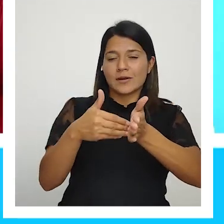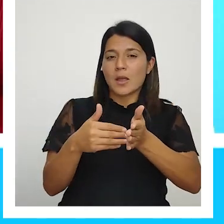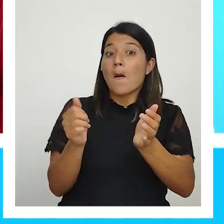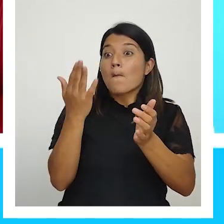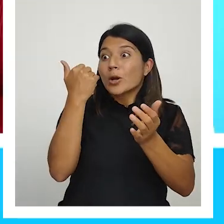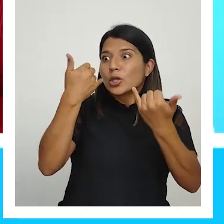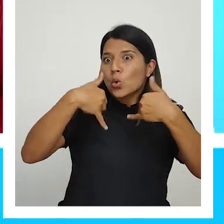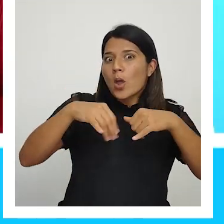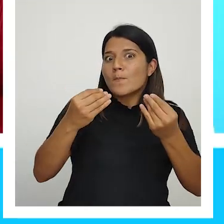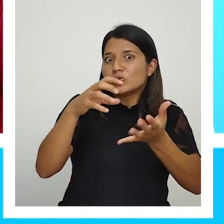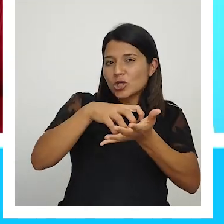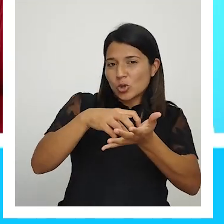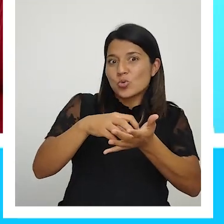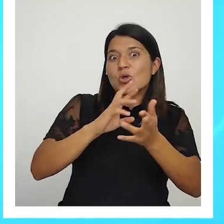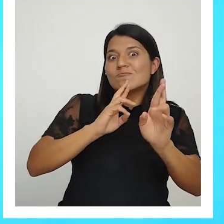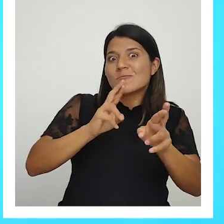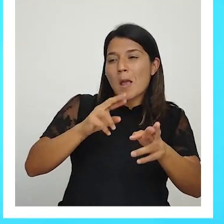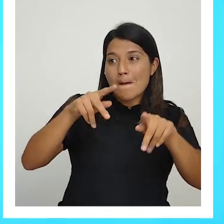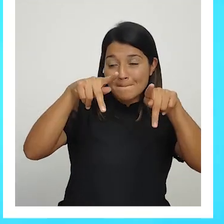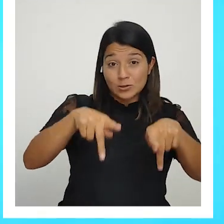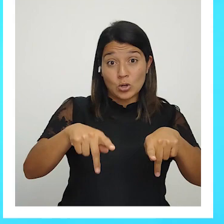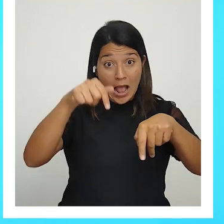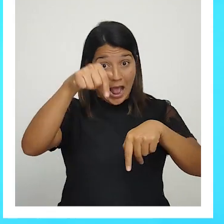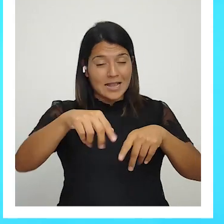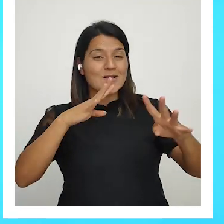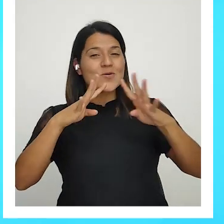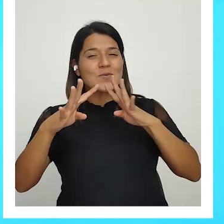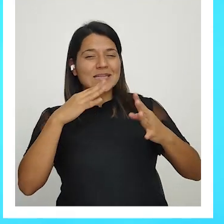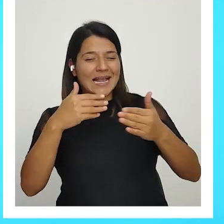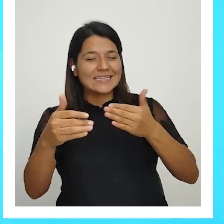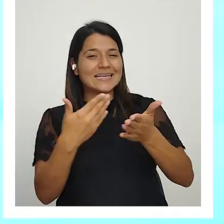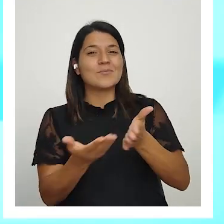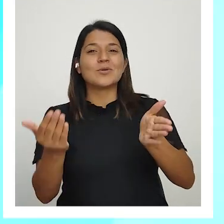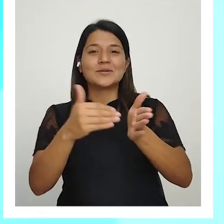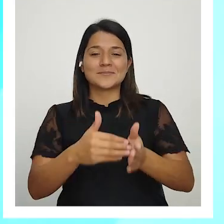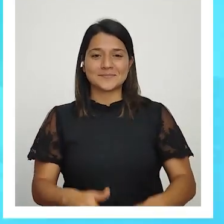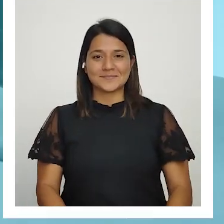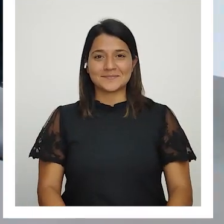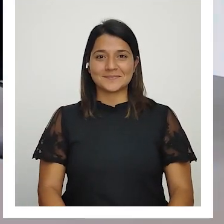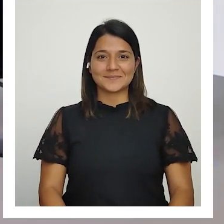muchas dudas que evacuar para las personas. Nosotros estamos en Conversamos, ya casi regresamos.